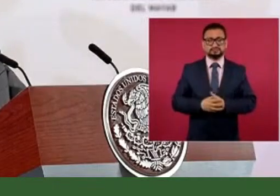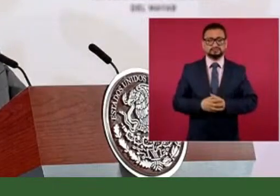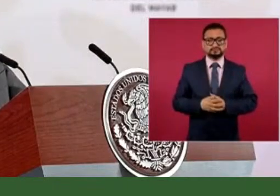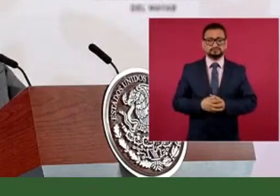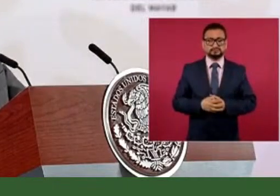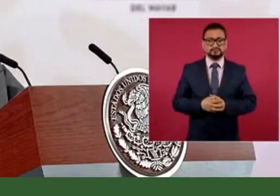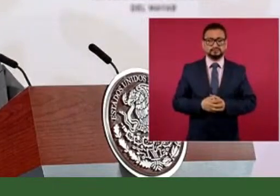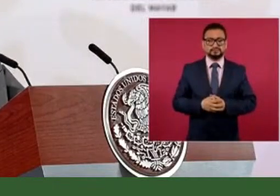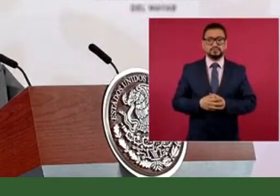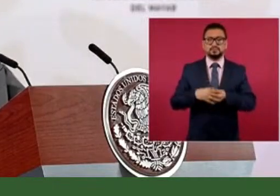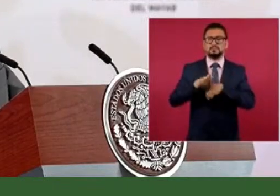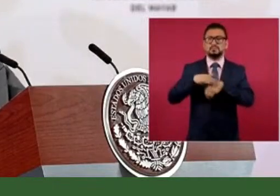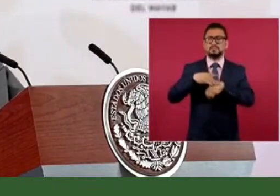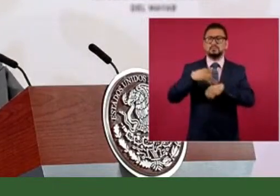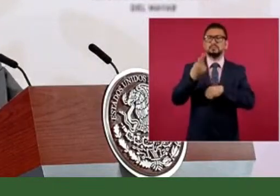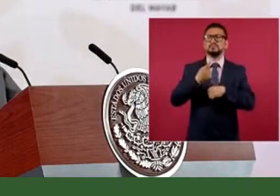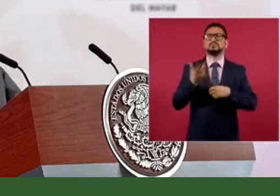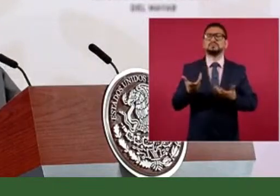porque